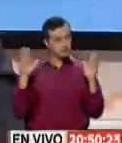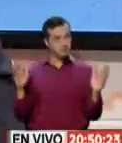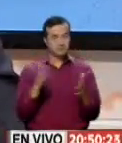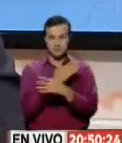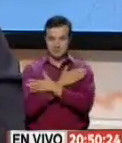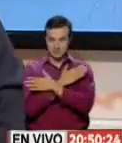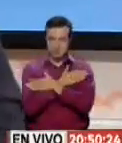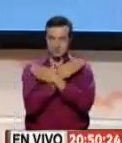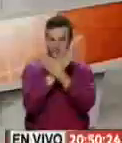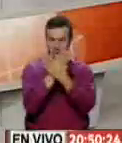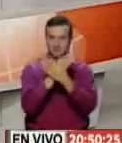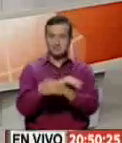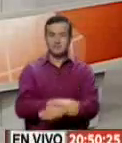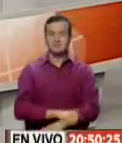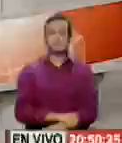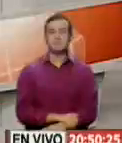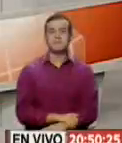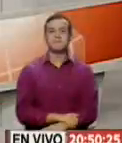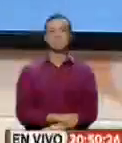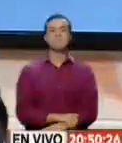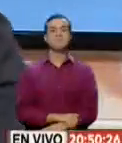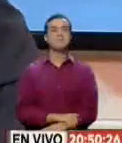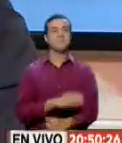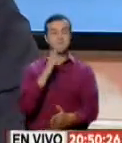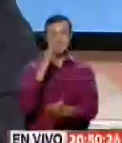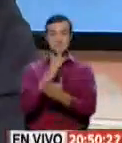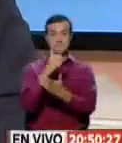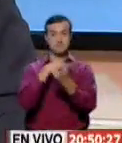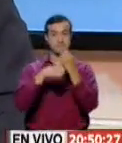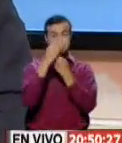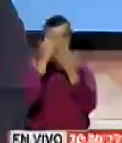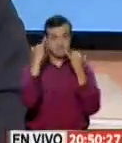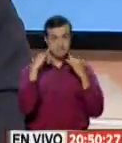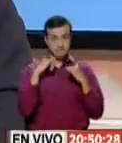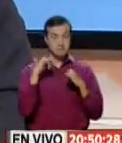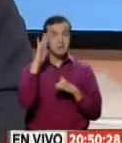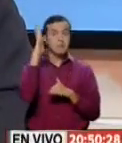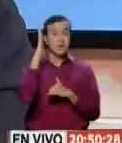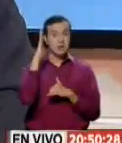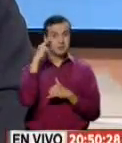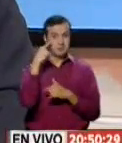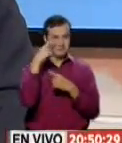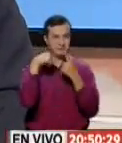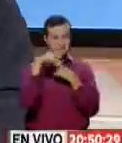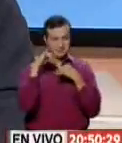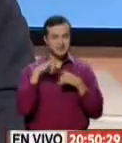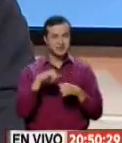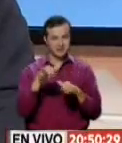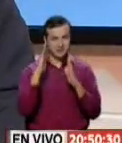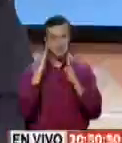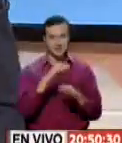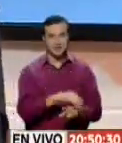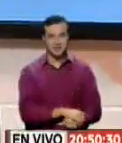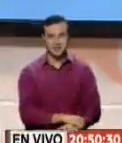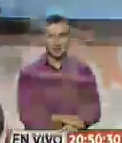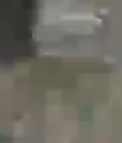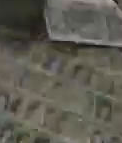y felicitaciones. Muchas gracias. Muchas gracias. Bueno, vamos a hacer ahora una breve pausa. Regresamos con más dentro de pocos minutos. Sigan con nosotros.